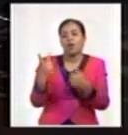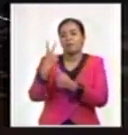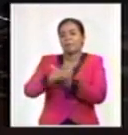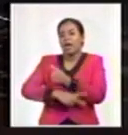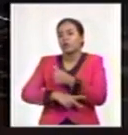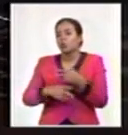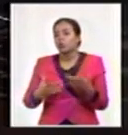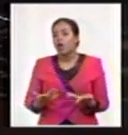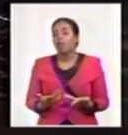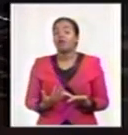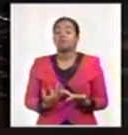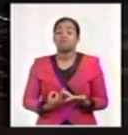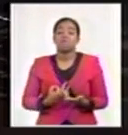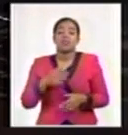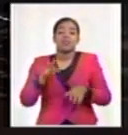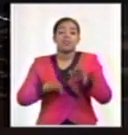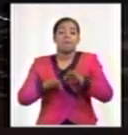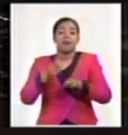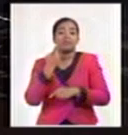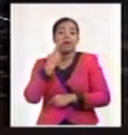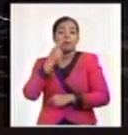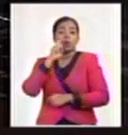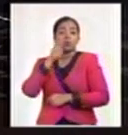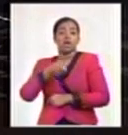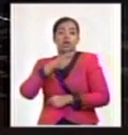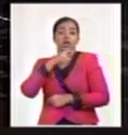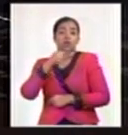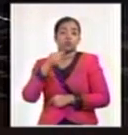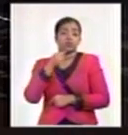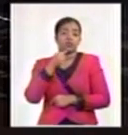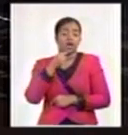No pienso que se detengan,